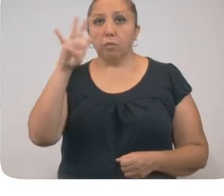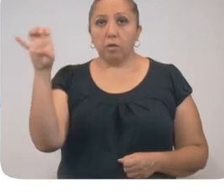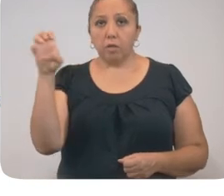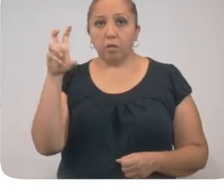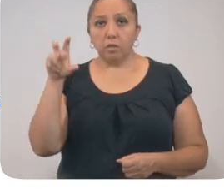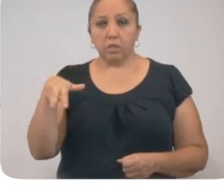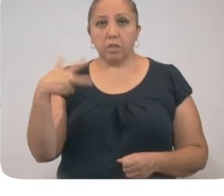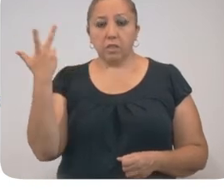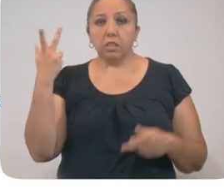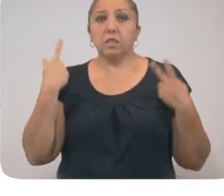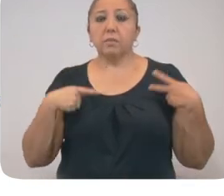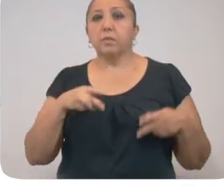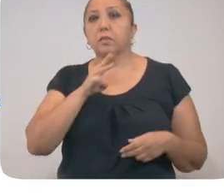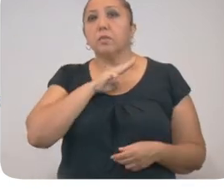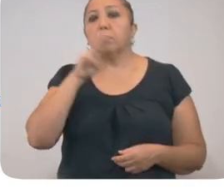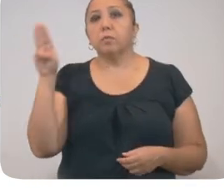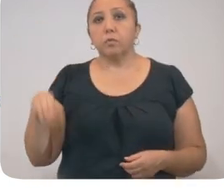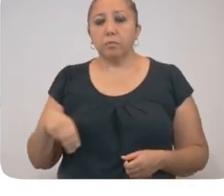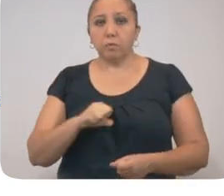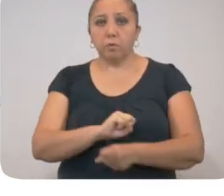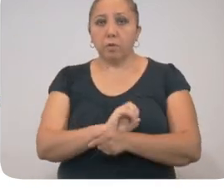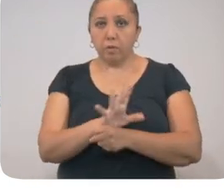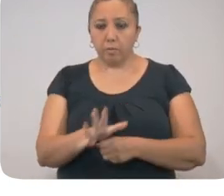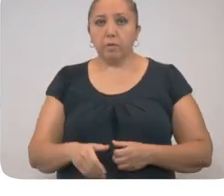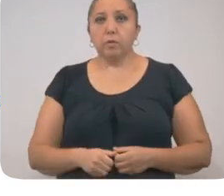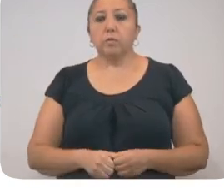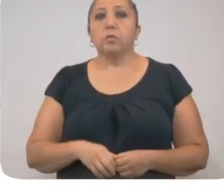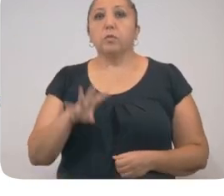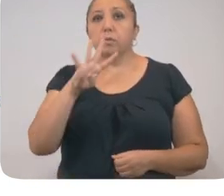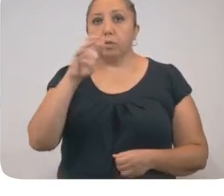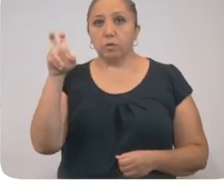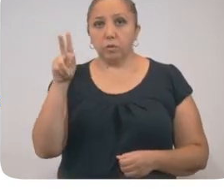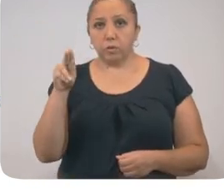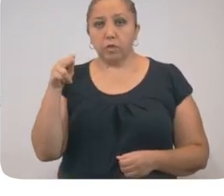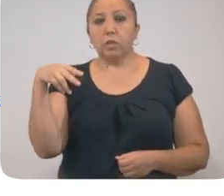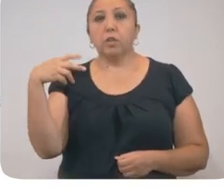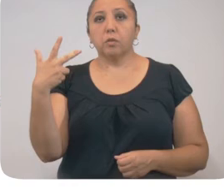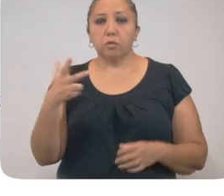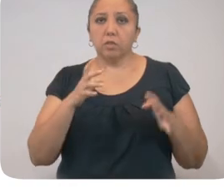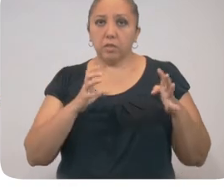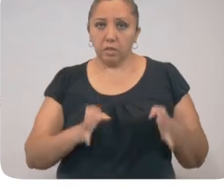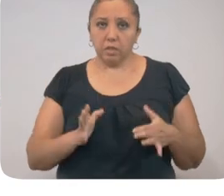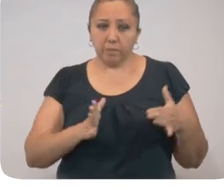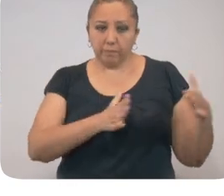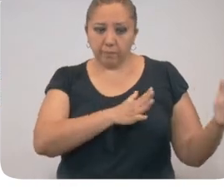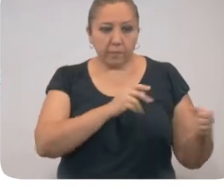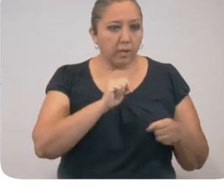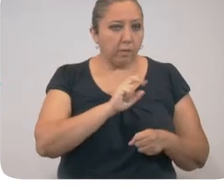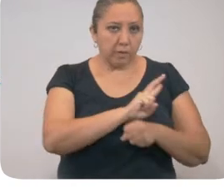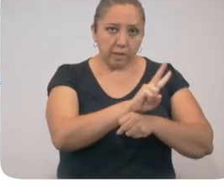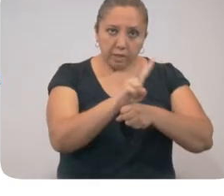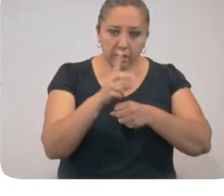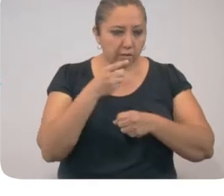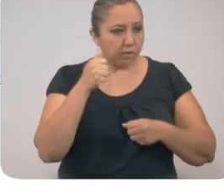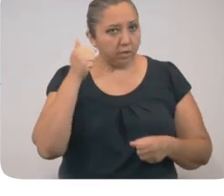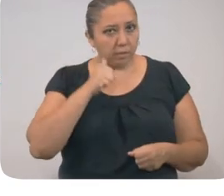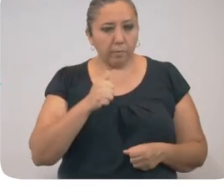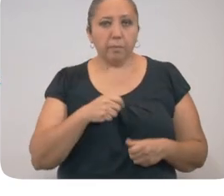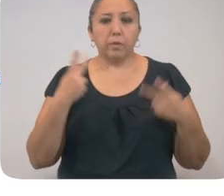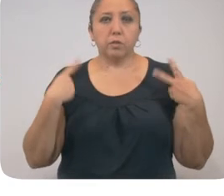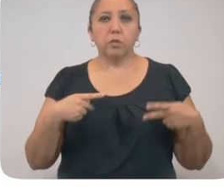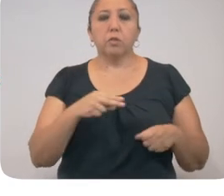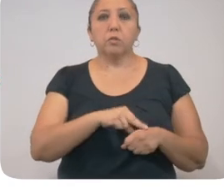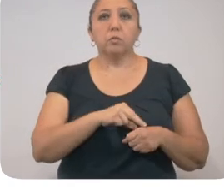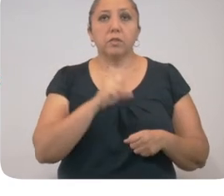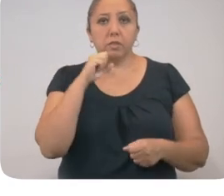413 las personas fallecidas a causa del coronavirus. 488 están estables, aislados, monitoreados constantemente por personal